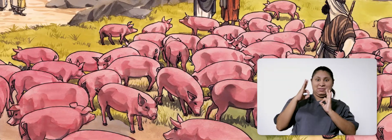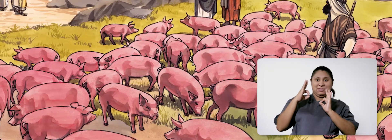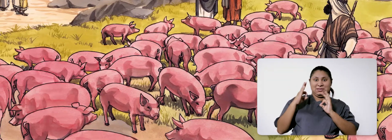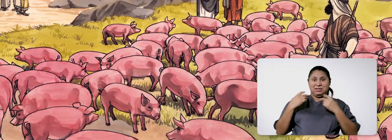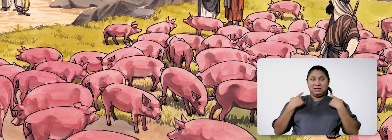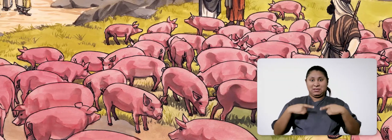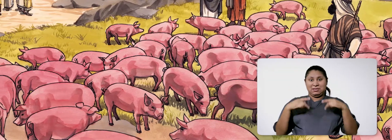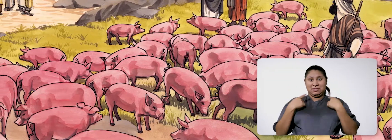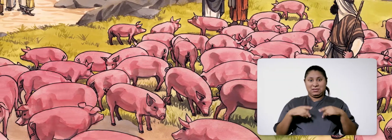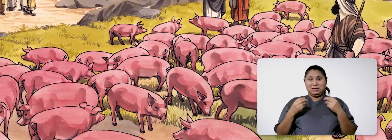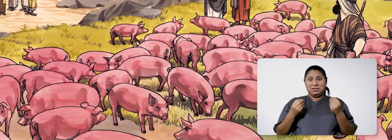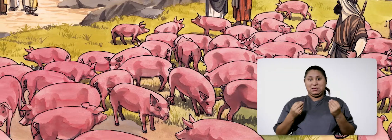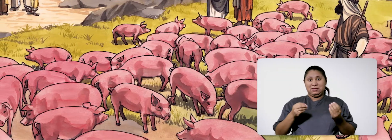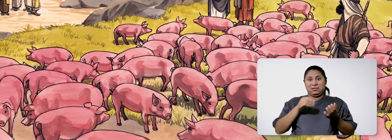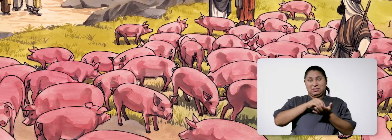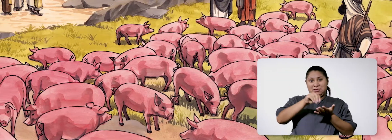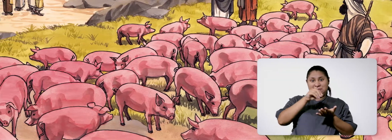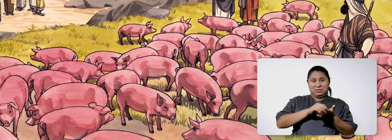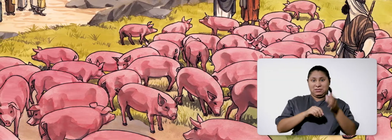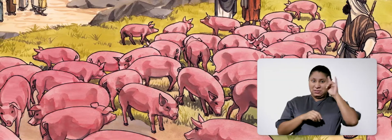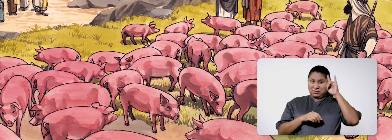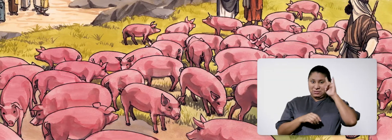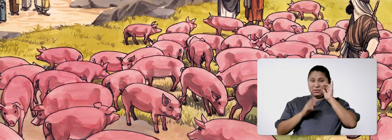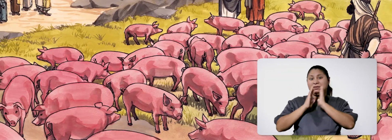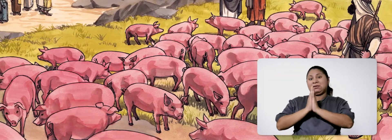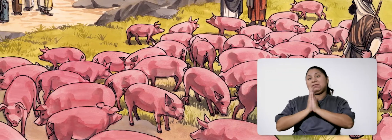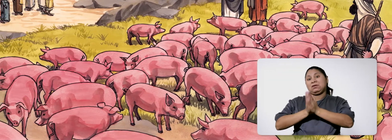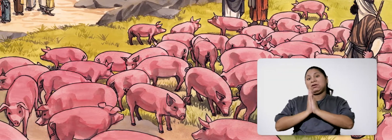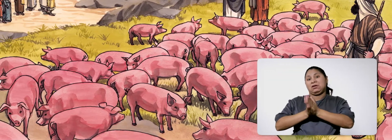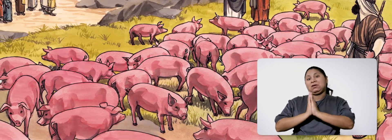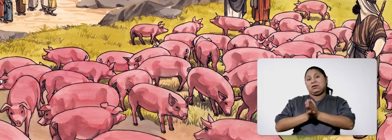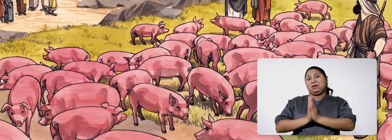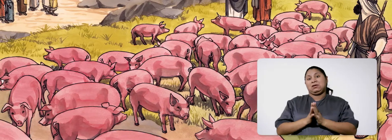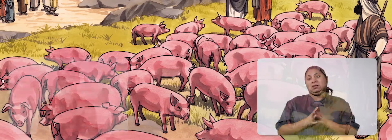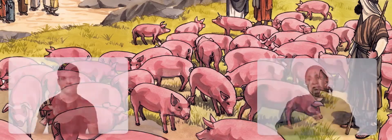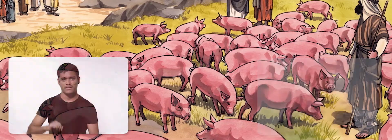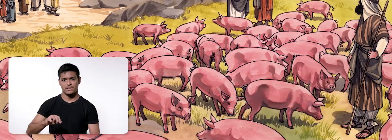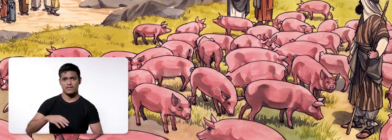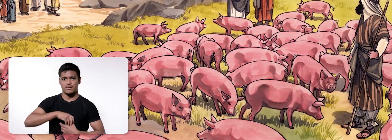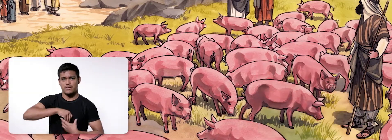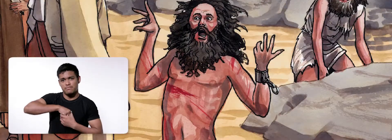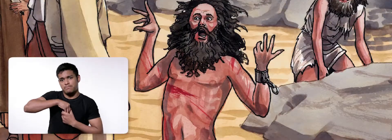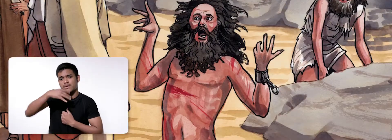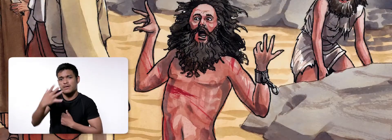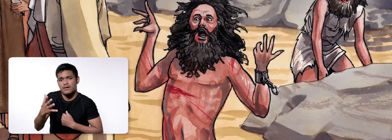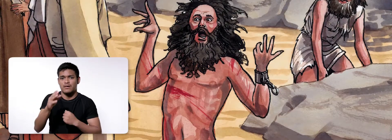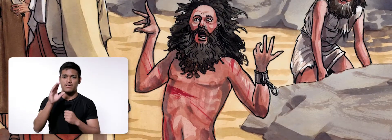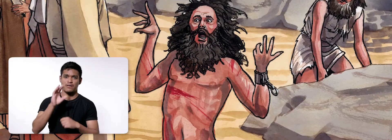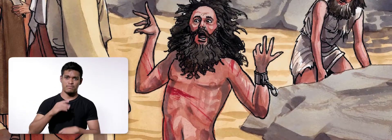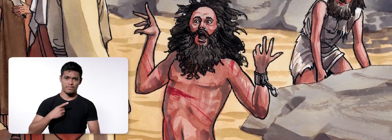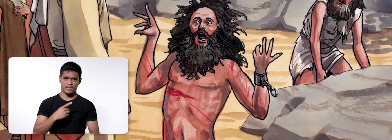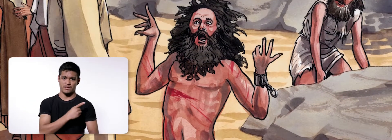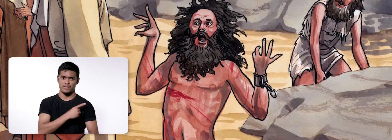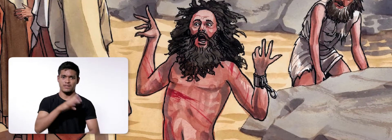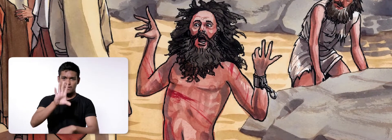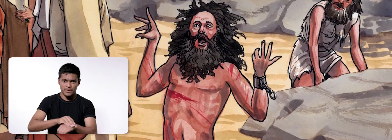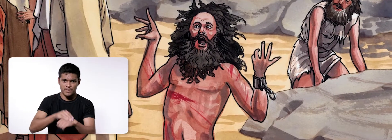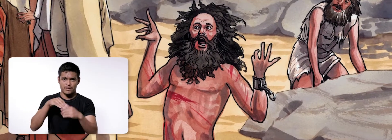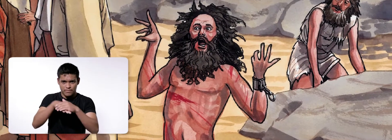distancia de allí había muchos cerdos comiendo y los demonios le rogaron a Jesús. Si nos expulsas,